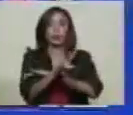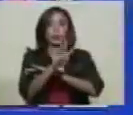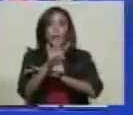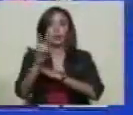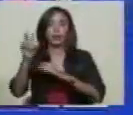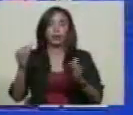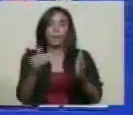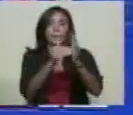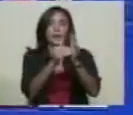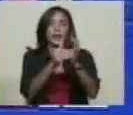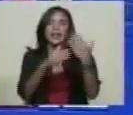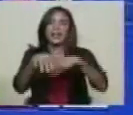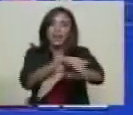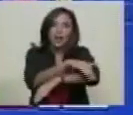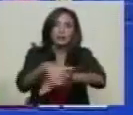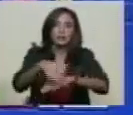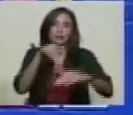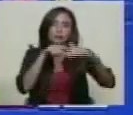240 mil calles.